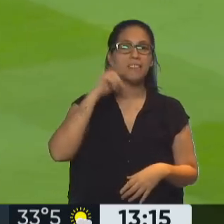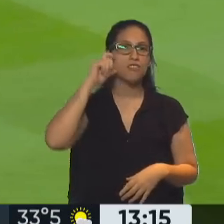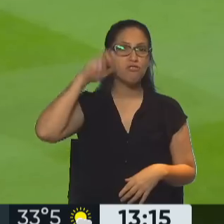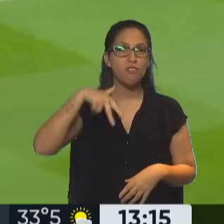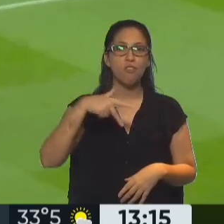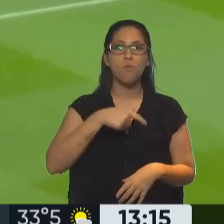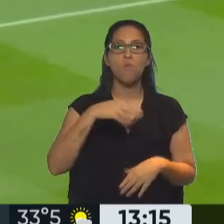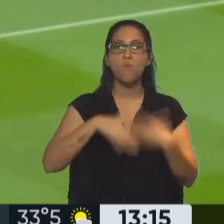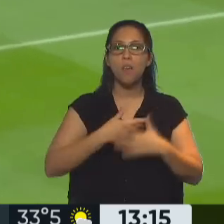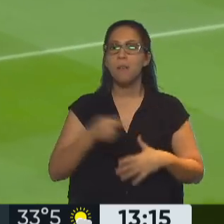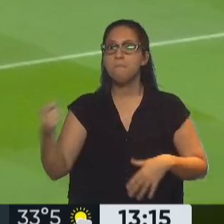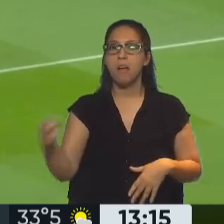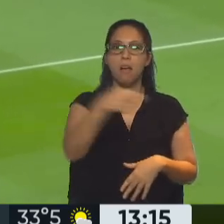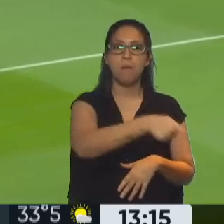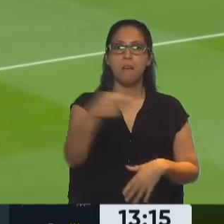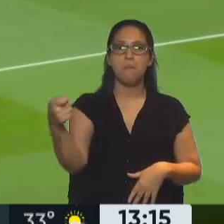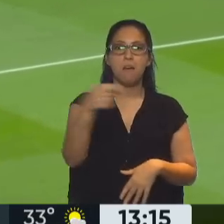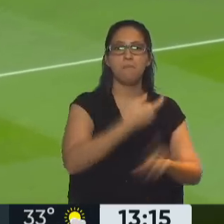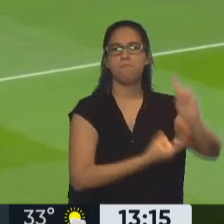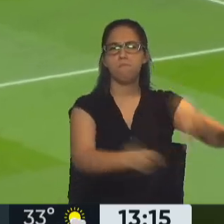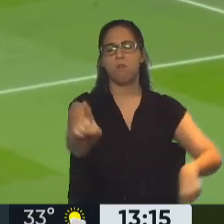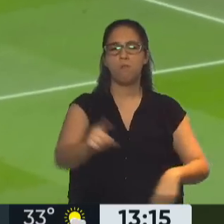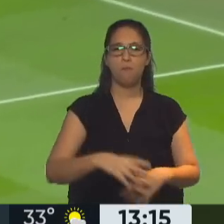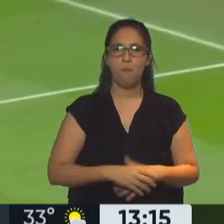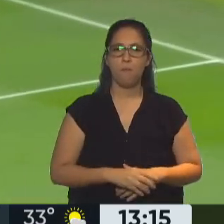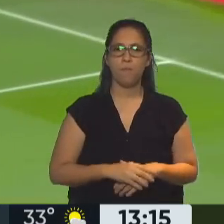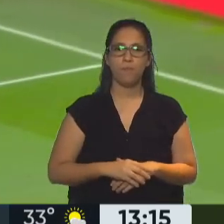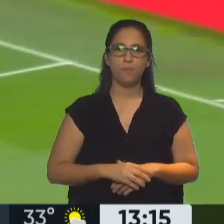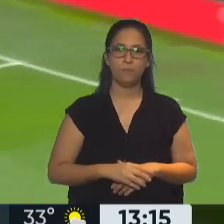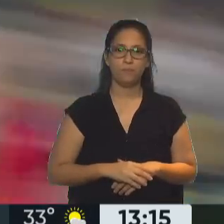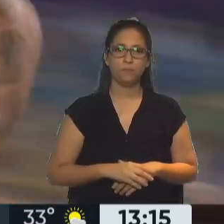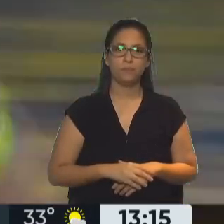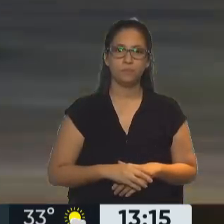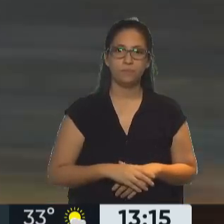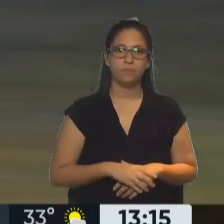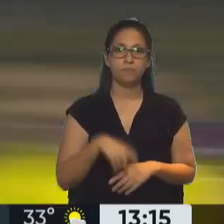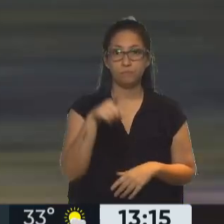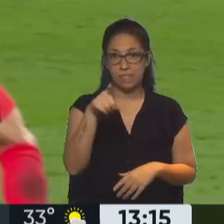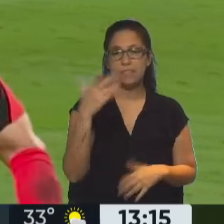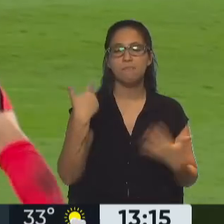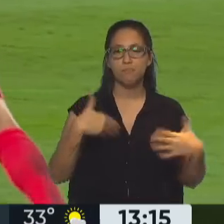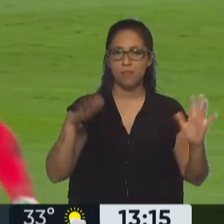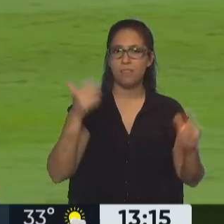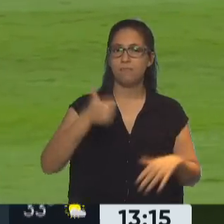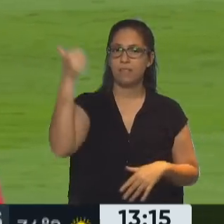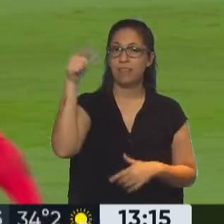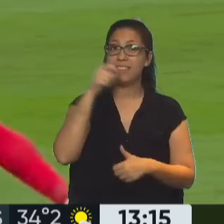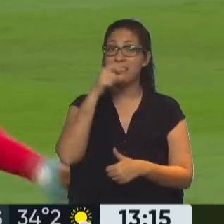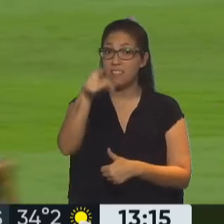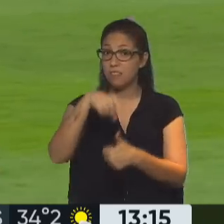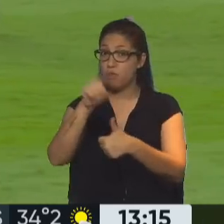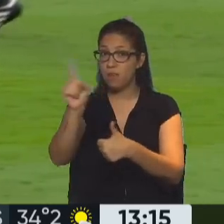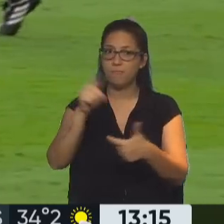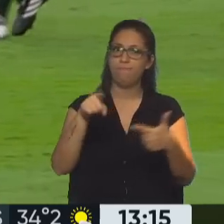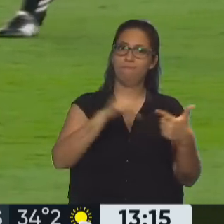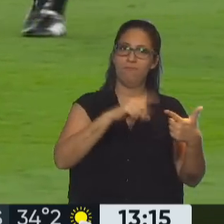jugada colectiva. Mucho potrero, muy buena la definición. Richarlison para mí, gran candidato. Si no es este, a Pablito Viña